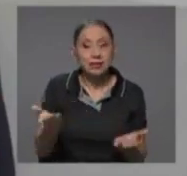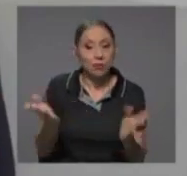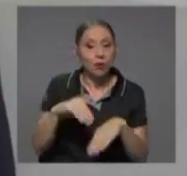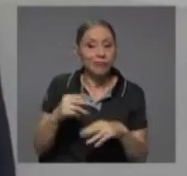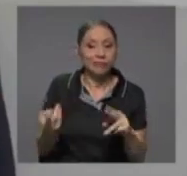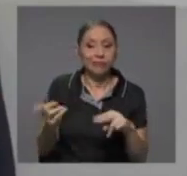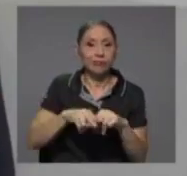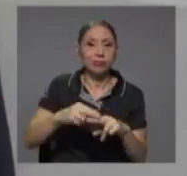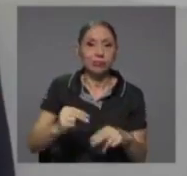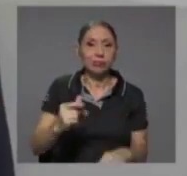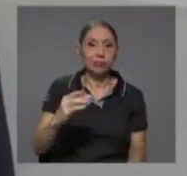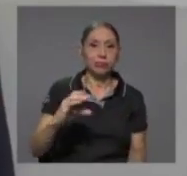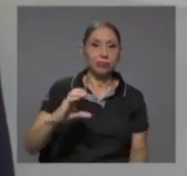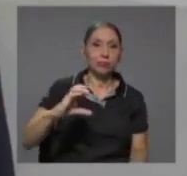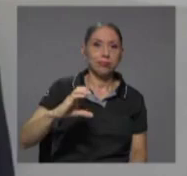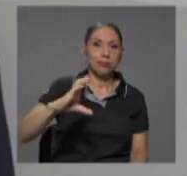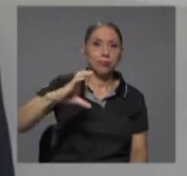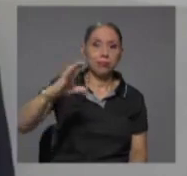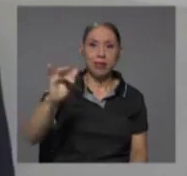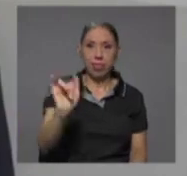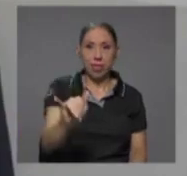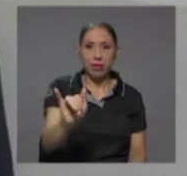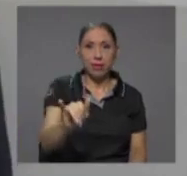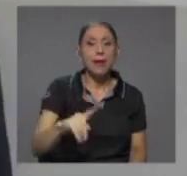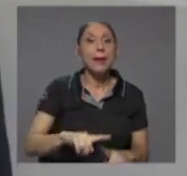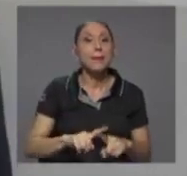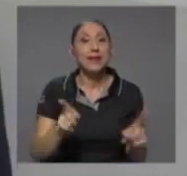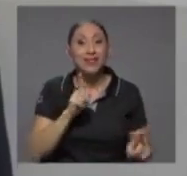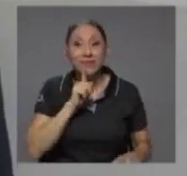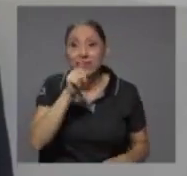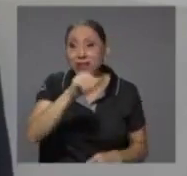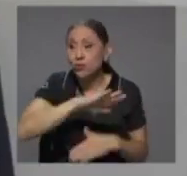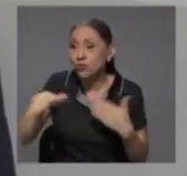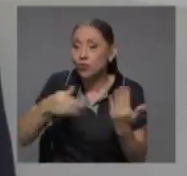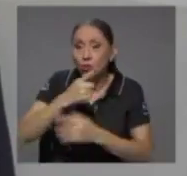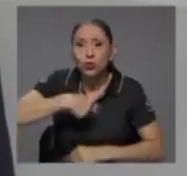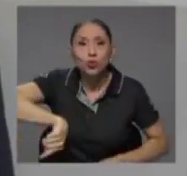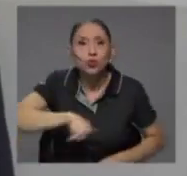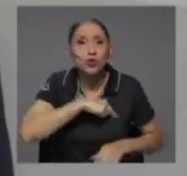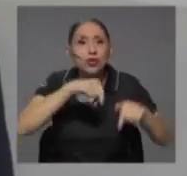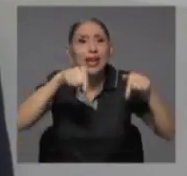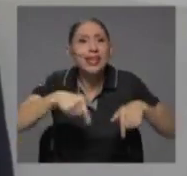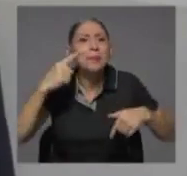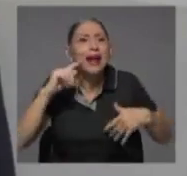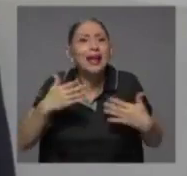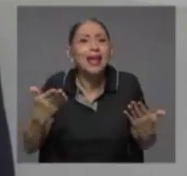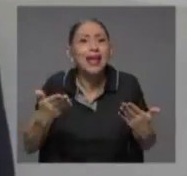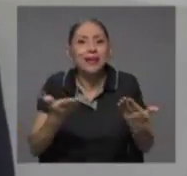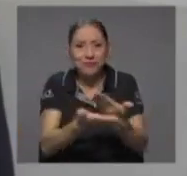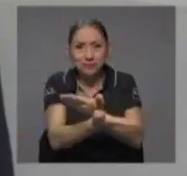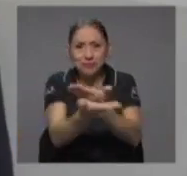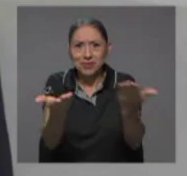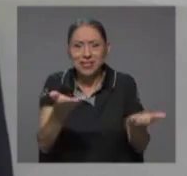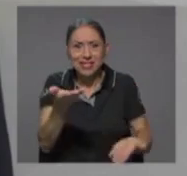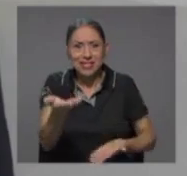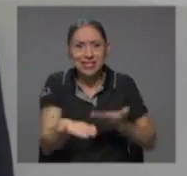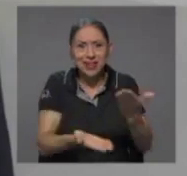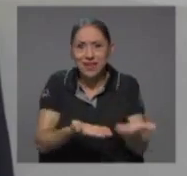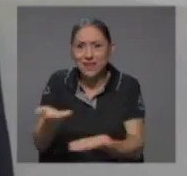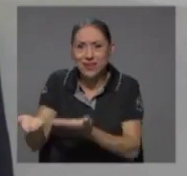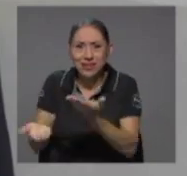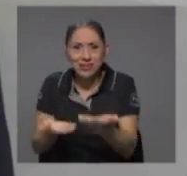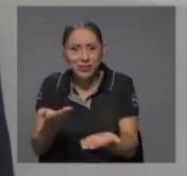ese espacio está ahí, pero al fin y al cabo todos estamos aquí para brindarle servicios al ciudadano. Entonces tenemos